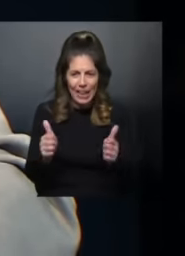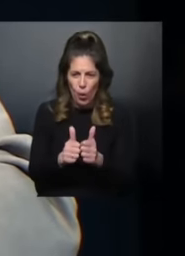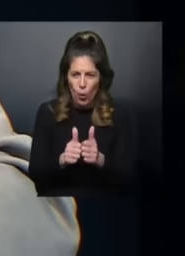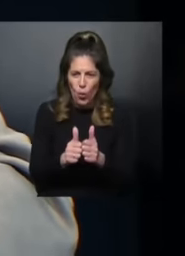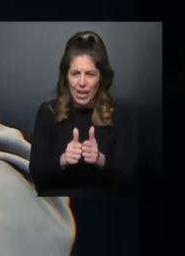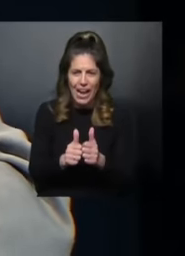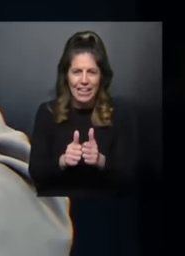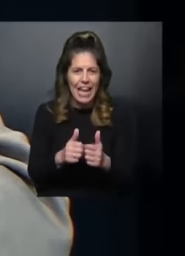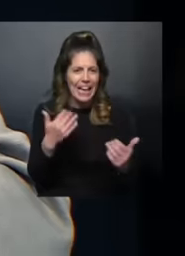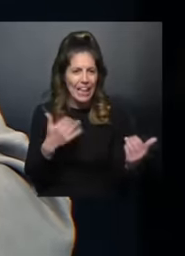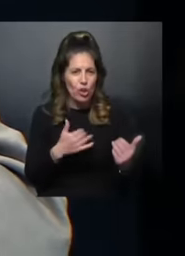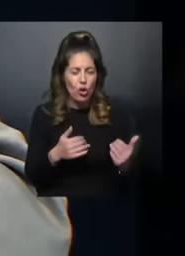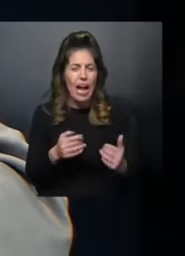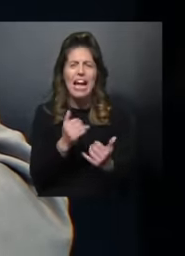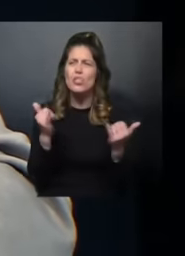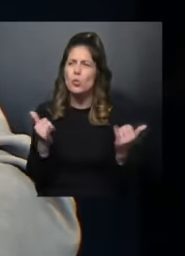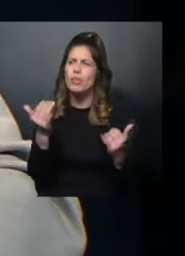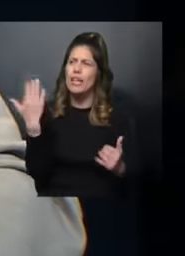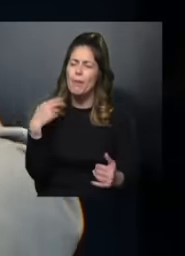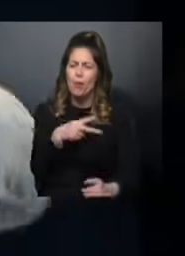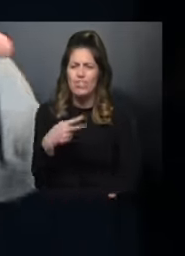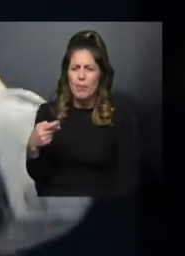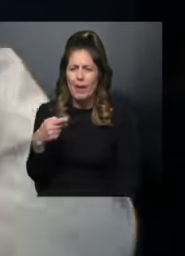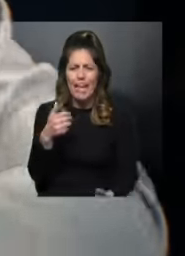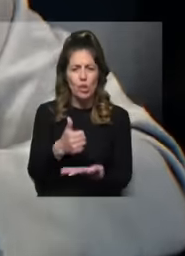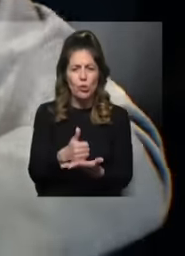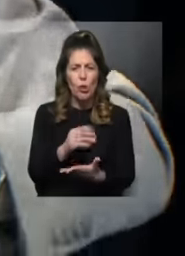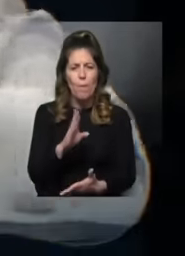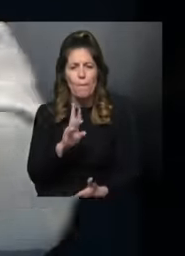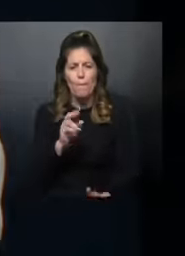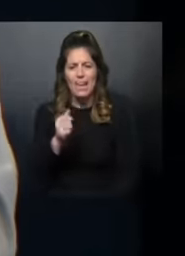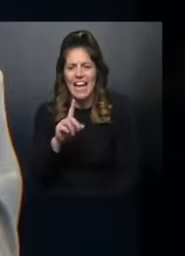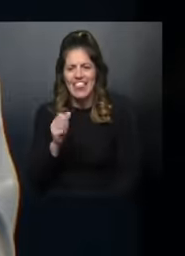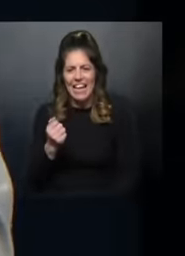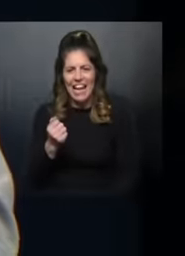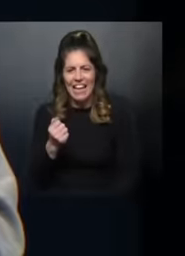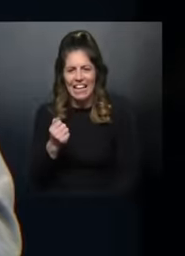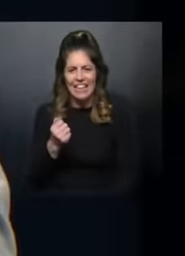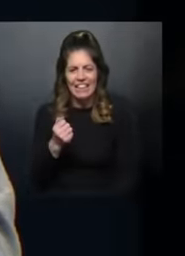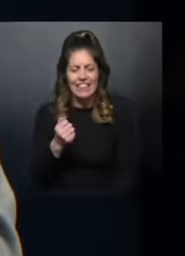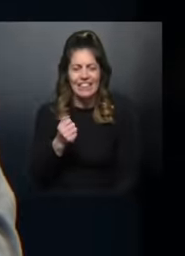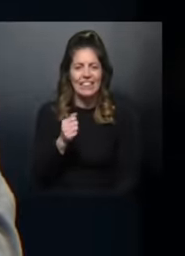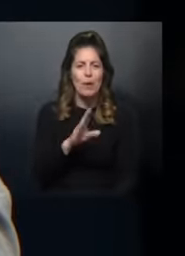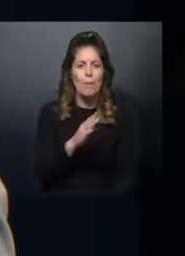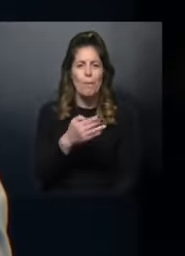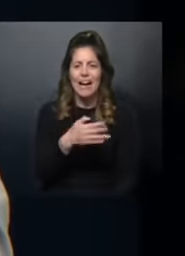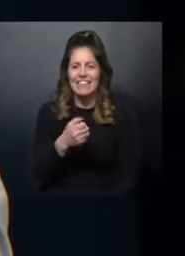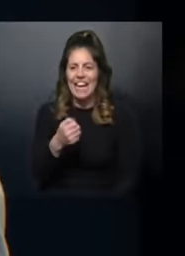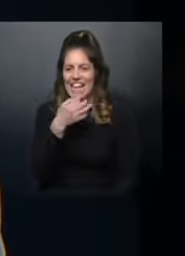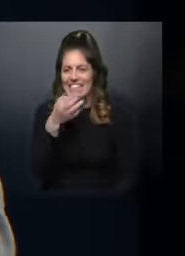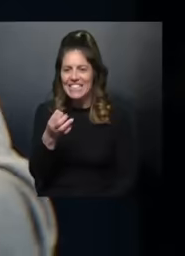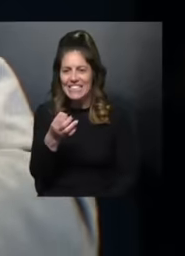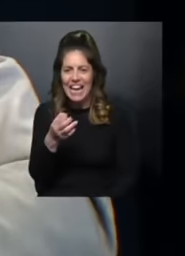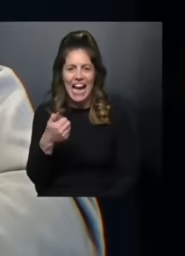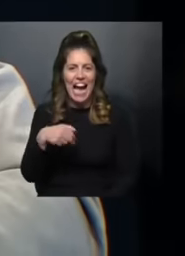Ana Prada hace un tiempo acá, hace un par de semanas, y la Pata Cram me decía, Ana, sale, está en todos los discos del